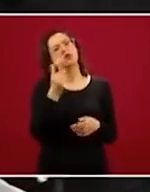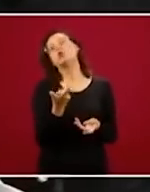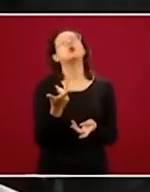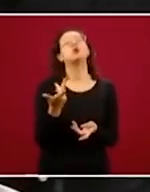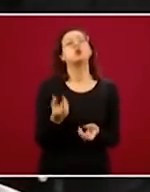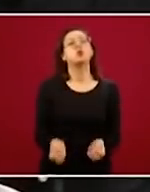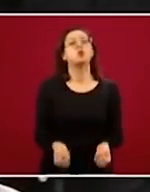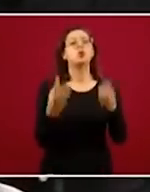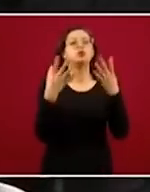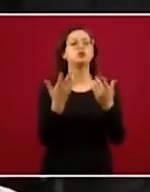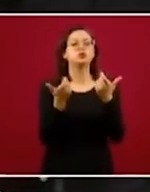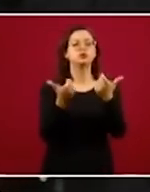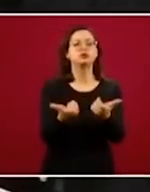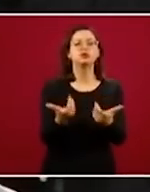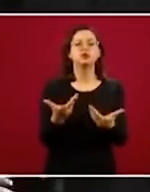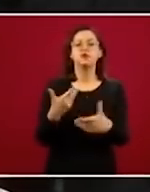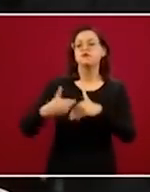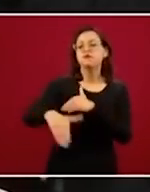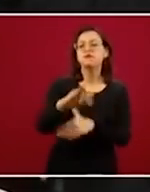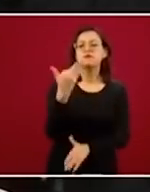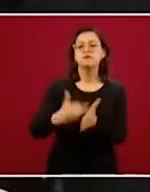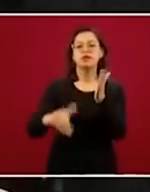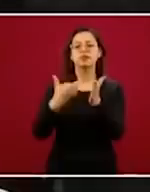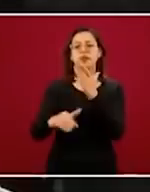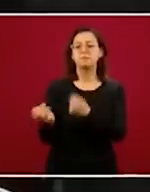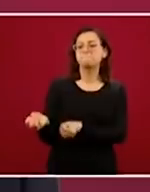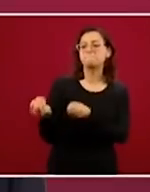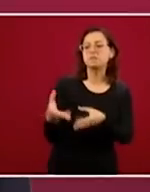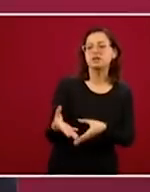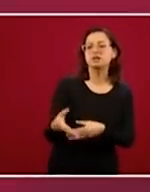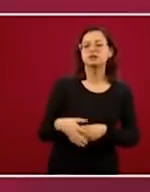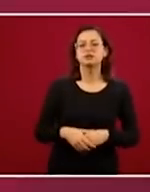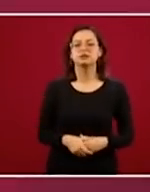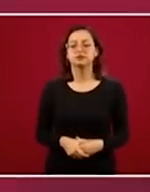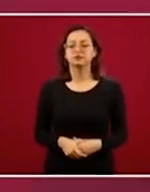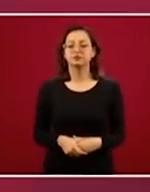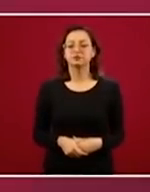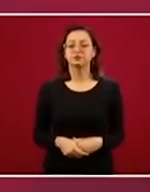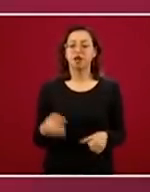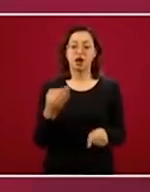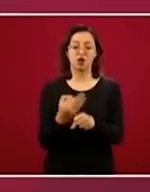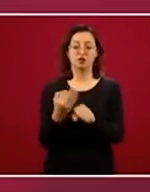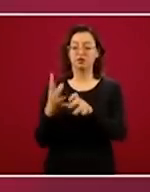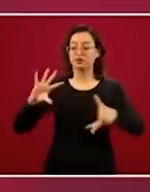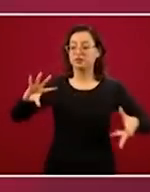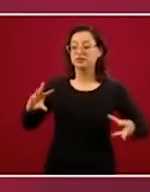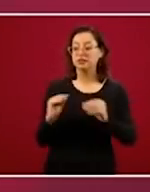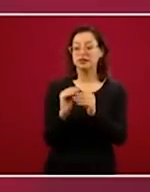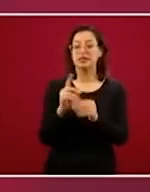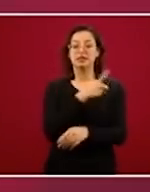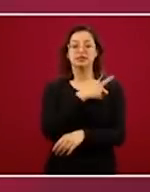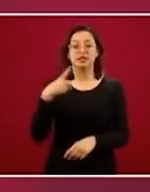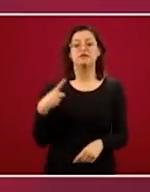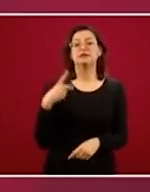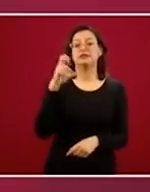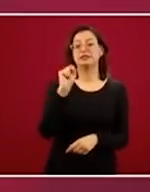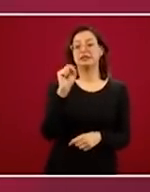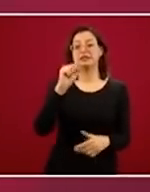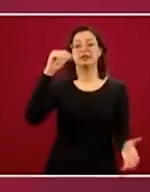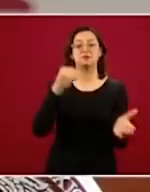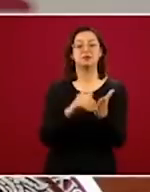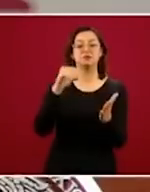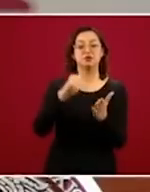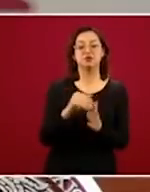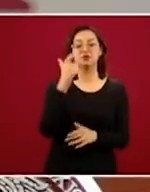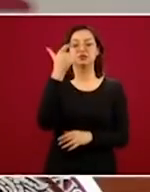hablando sé que sería lo que falta de hacer esas aportaciones de la deuda en este momento son 60 mil millones de pesos 60 mil 7 millones